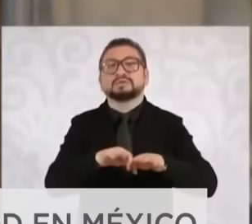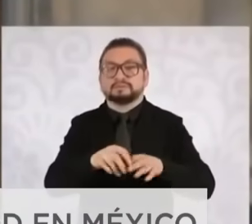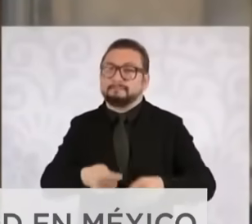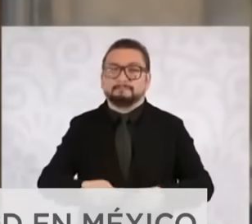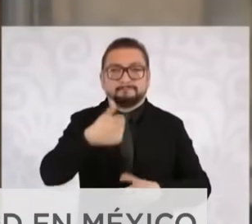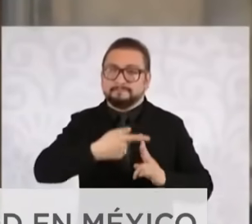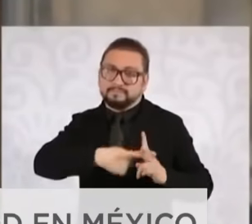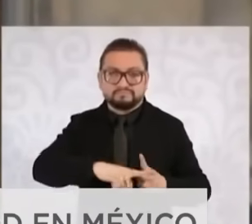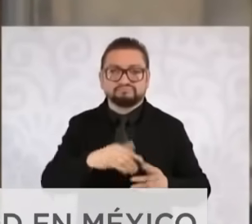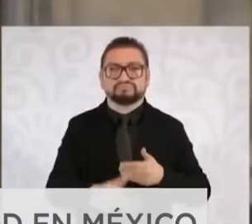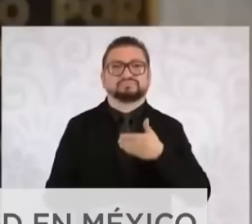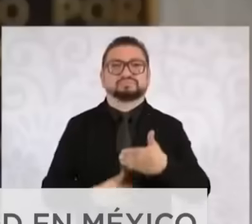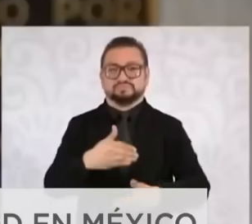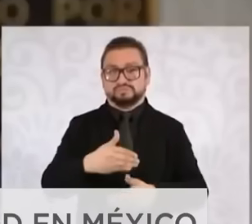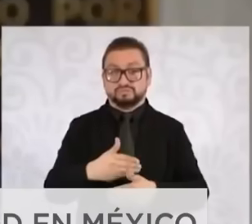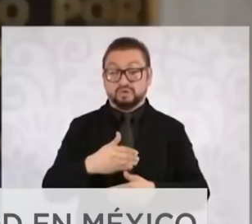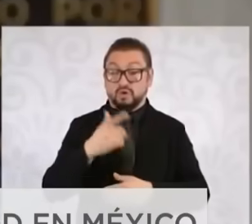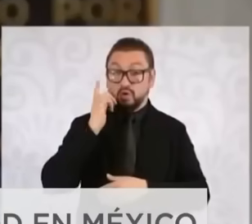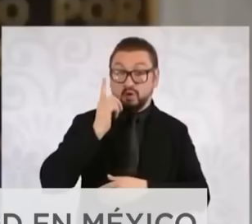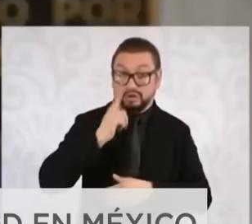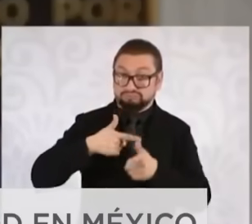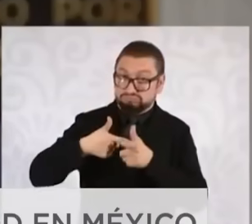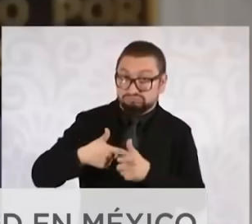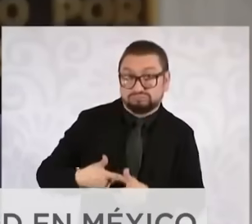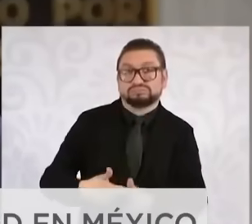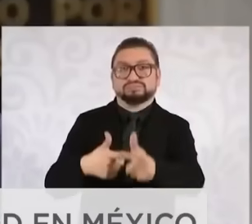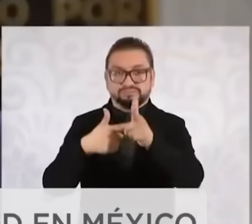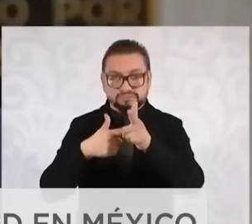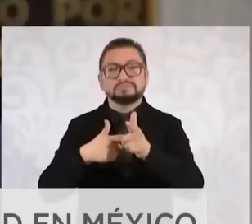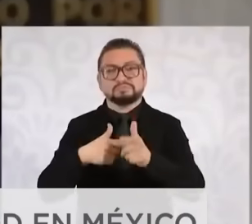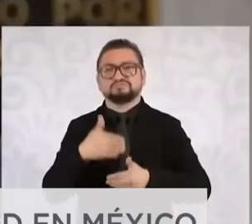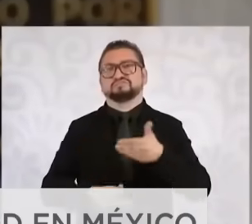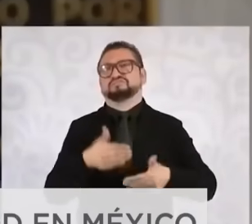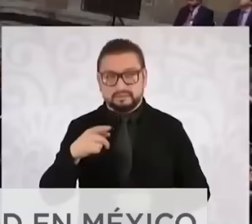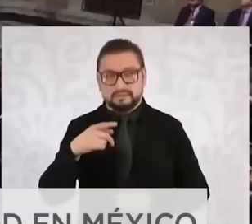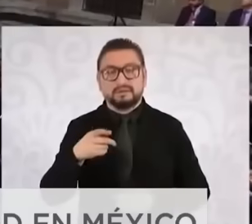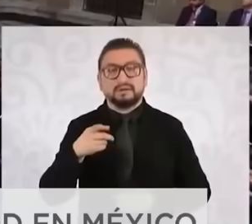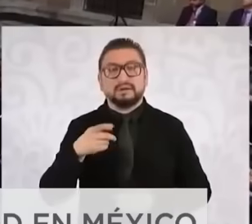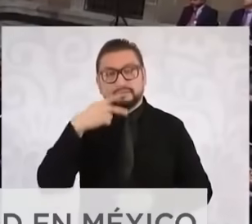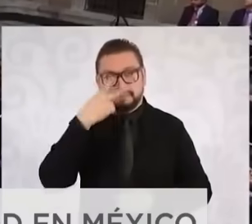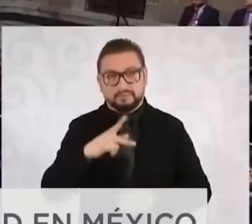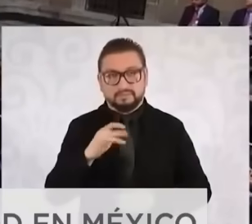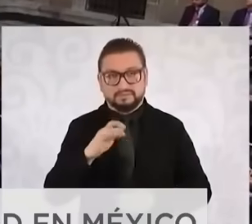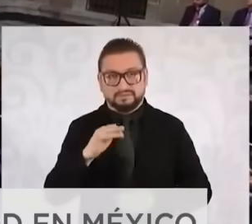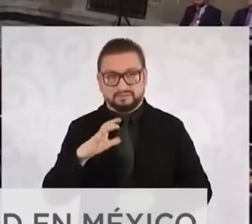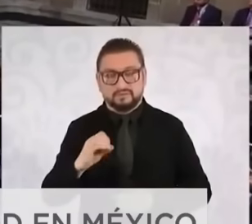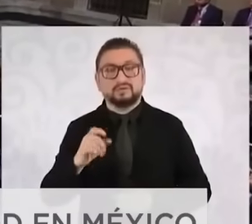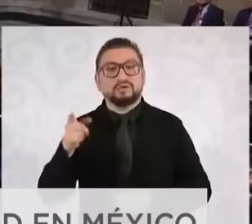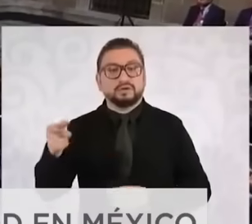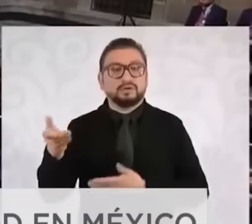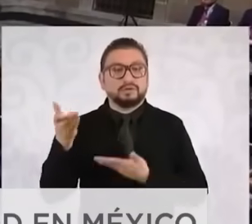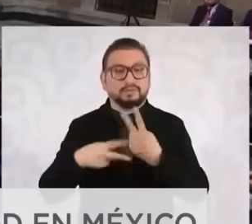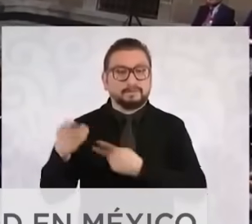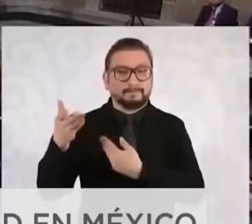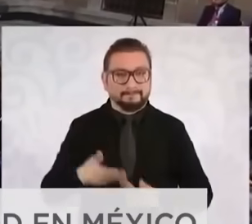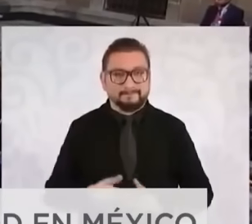representa el 30% del Producto Interno Bruto a nivel mundial, y se busca incrementar este comercio, pero también dijo se tienen anuncios